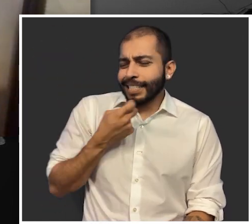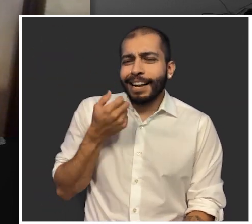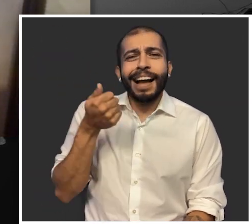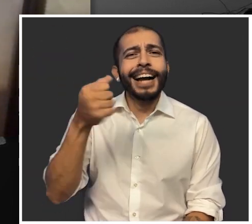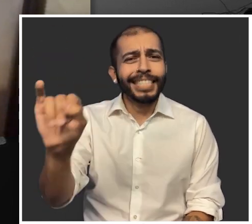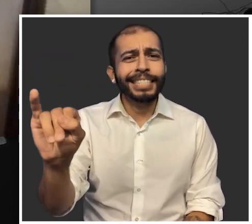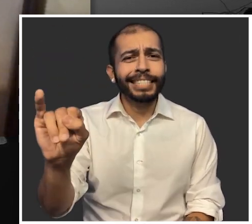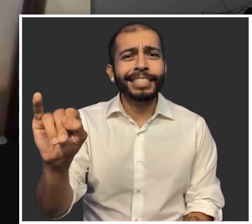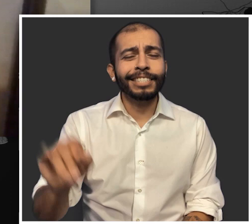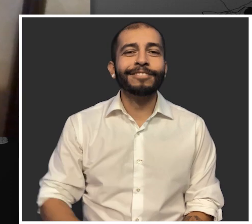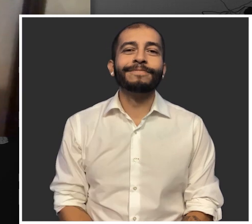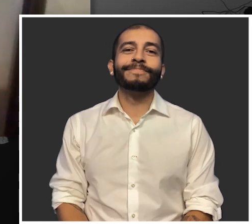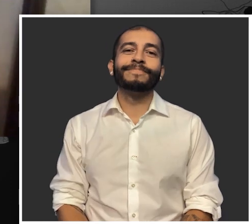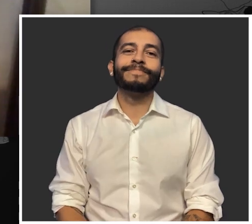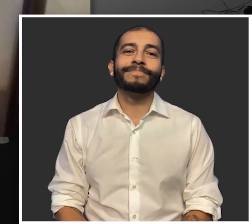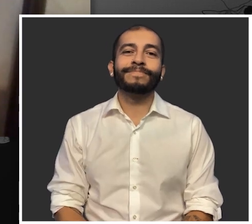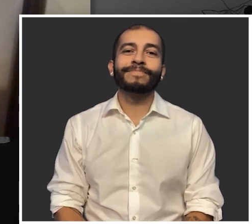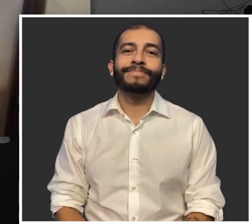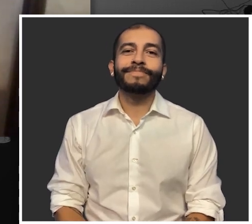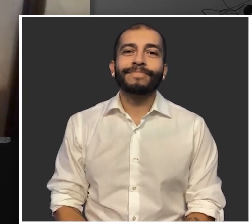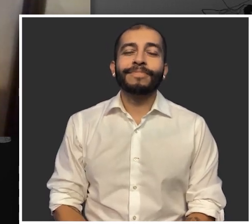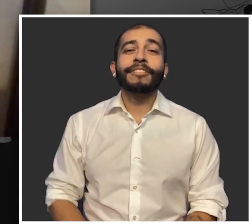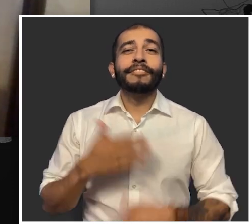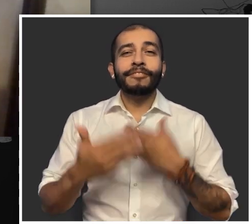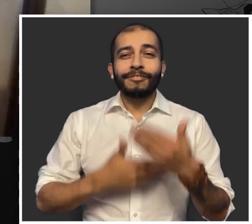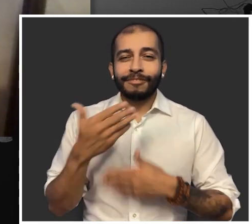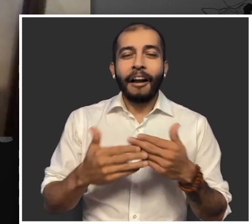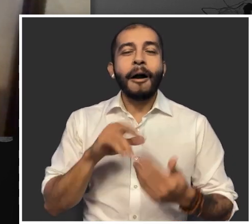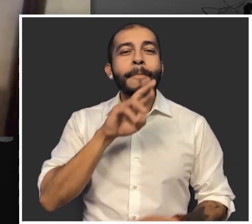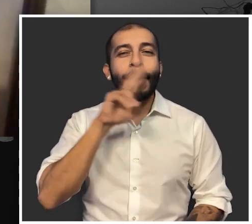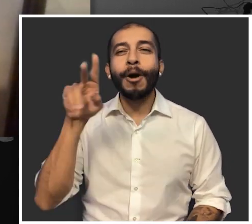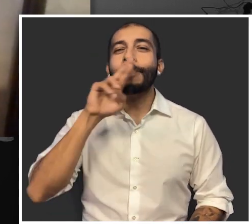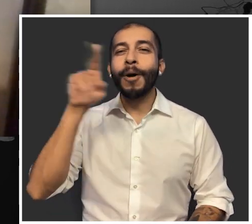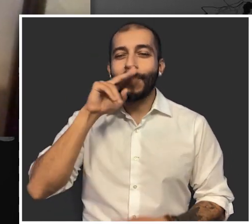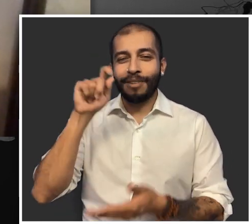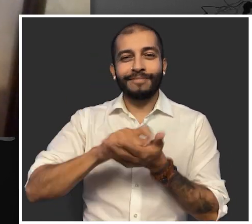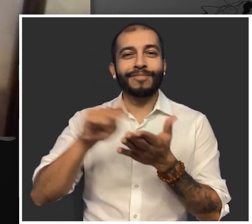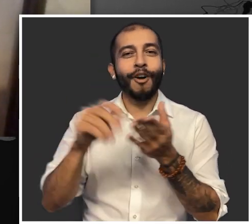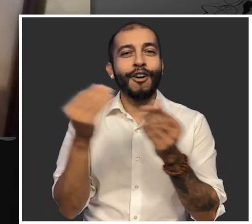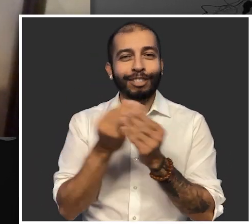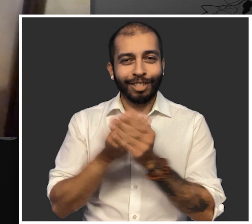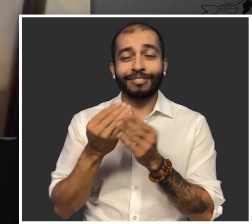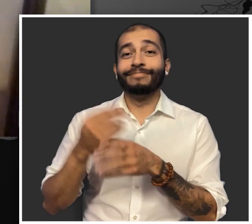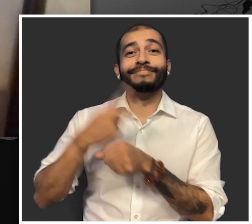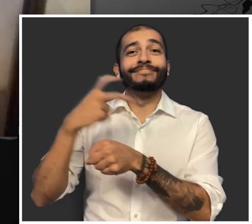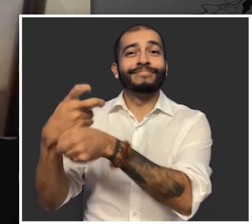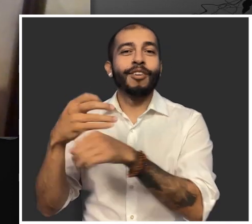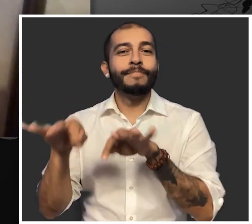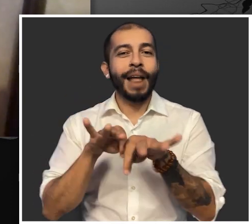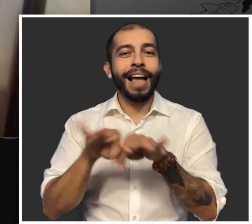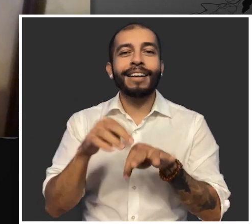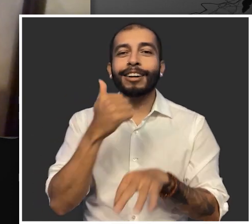tiempo, sea cual sea el tiempo que te lleve, ese es tu proceso. Más tarde, cuando mejoré en la toma